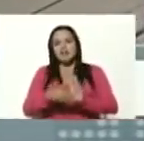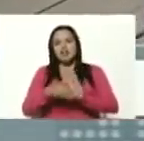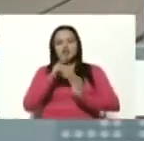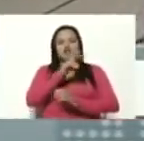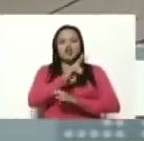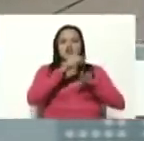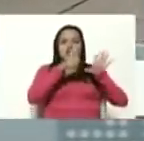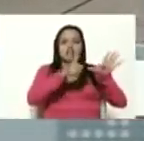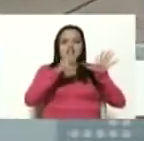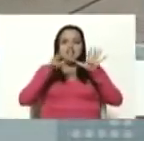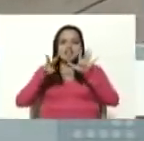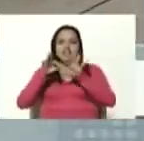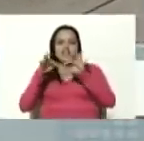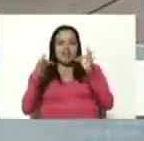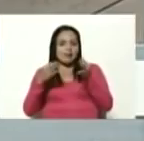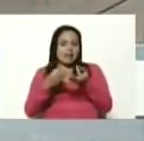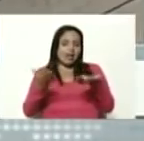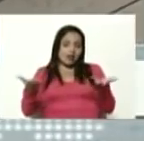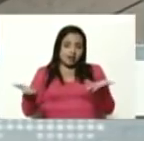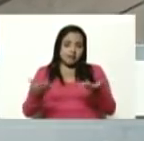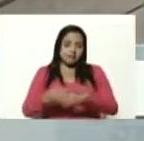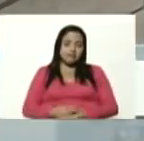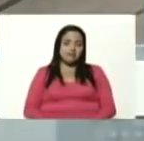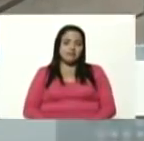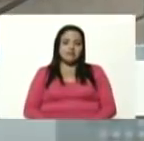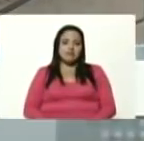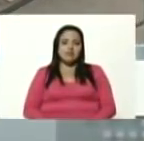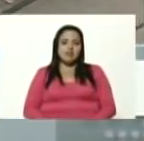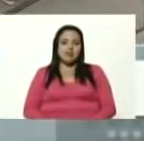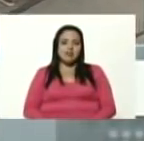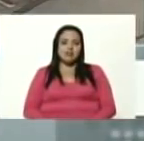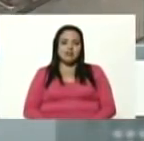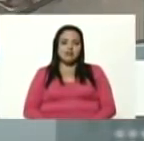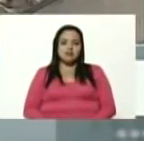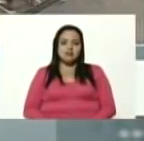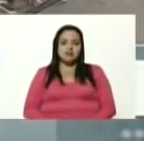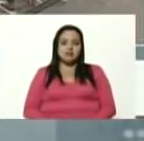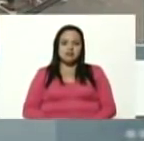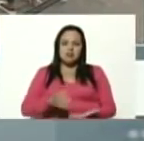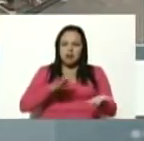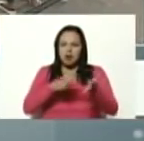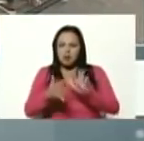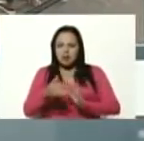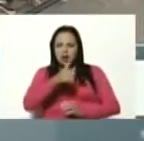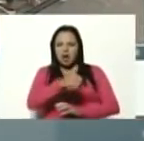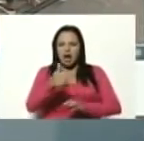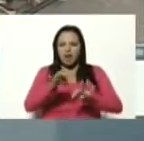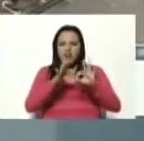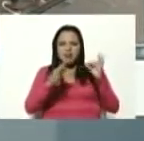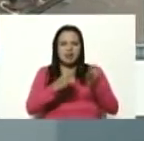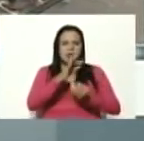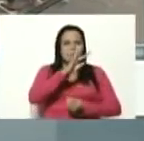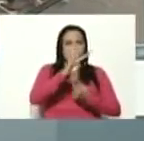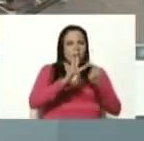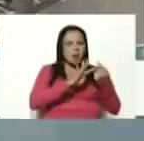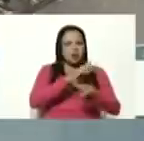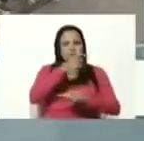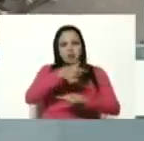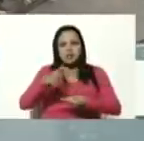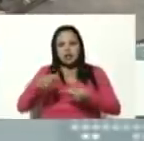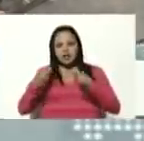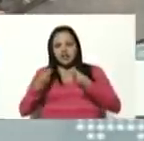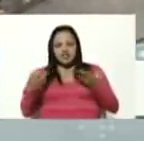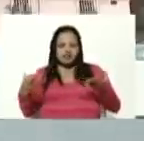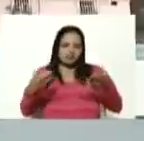3.267 familias, Mervin. Por cuatro, cada familia, un promedio en Venezuela, tiene cuatro miembros, es